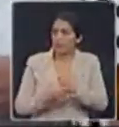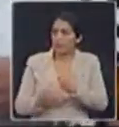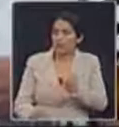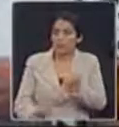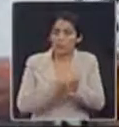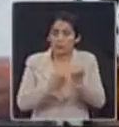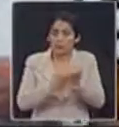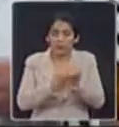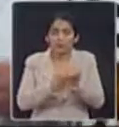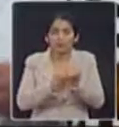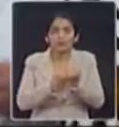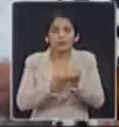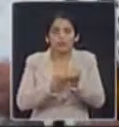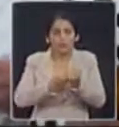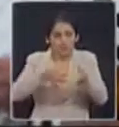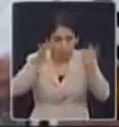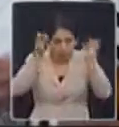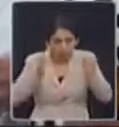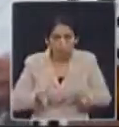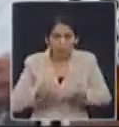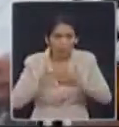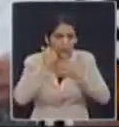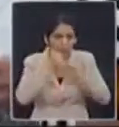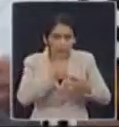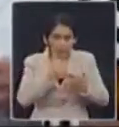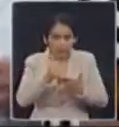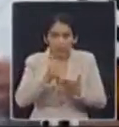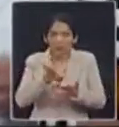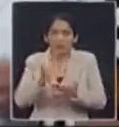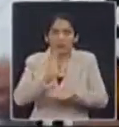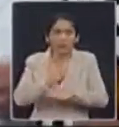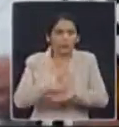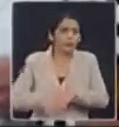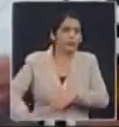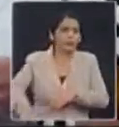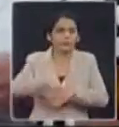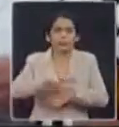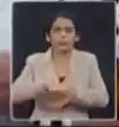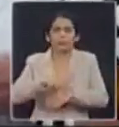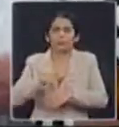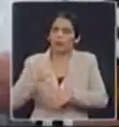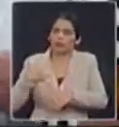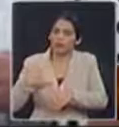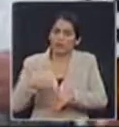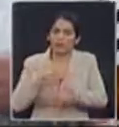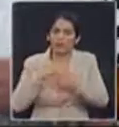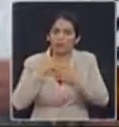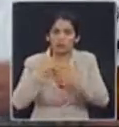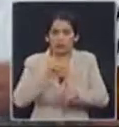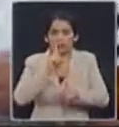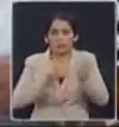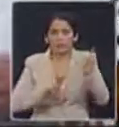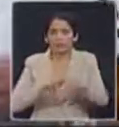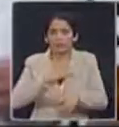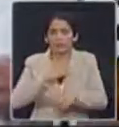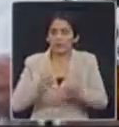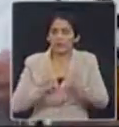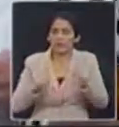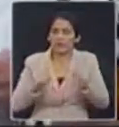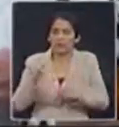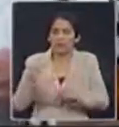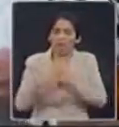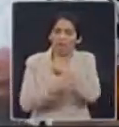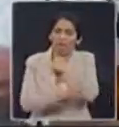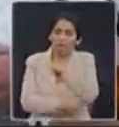reiteran y ratifican su compromiso con el país, luchando por la libertad de la pobreza, que es nuestro